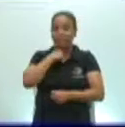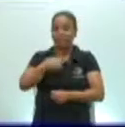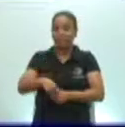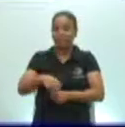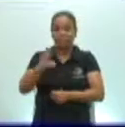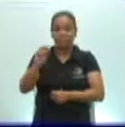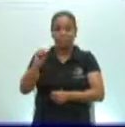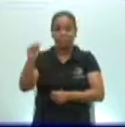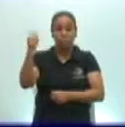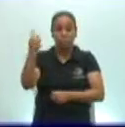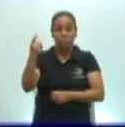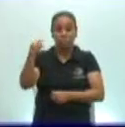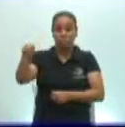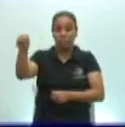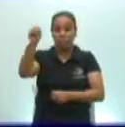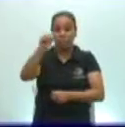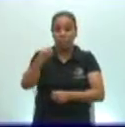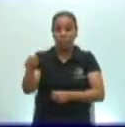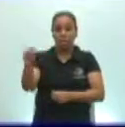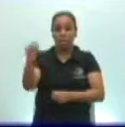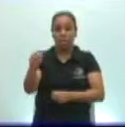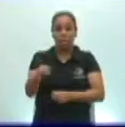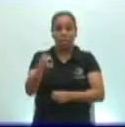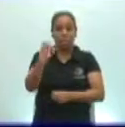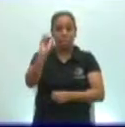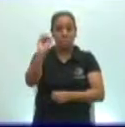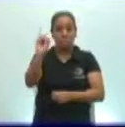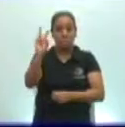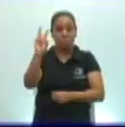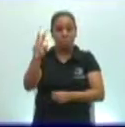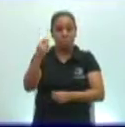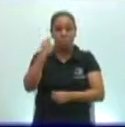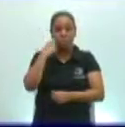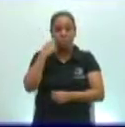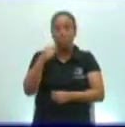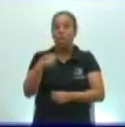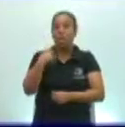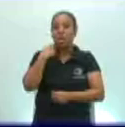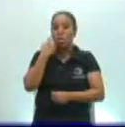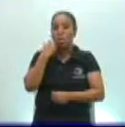una molécula de dioxígeno. Observen el color rojo, lo vamos